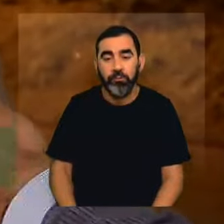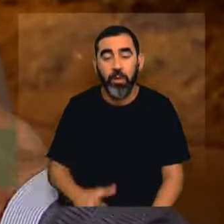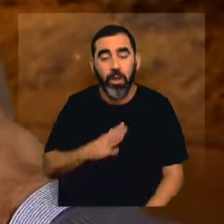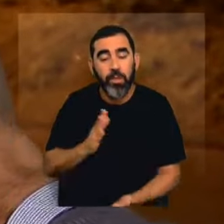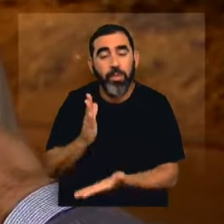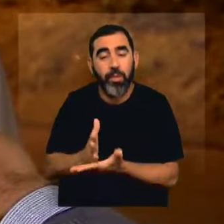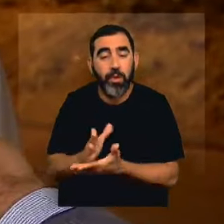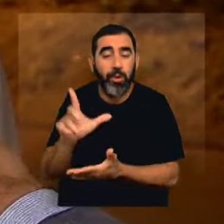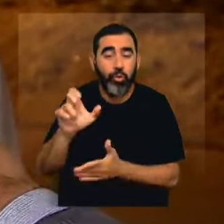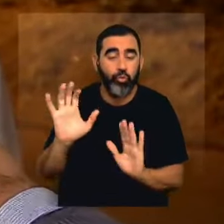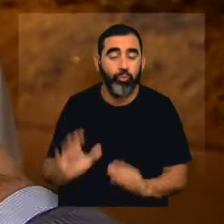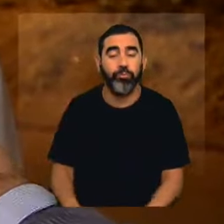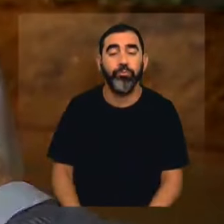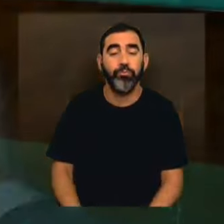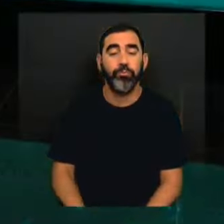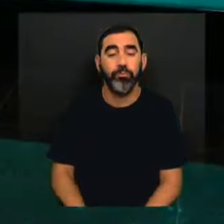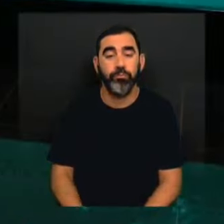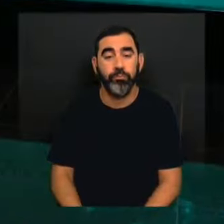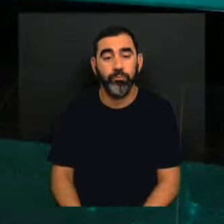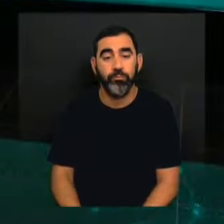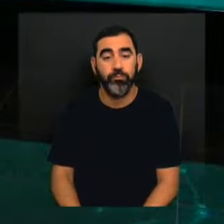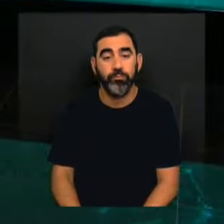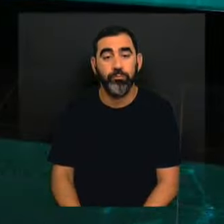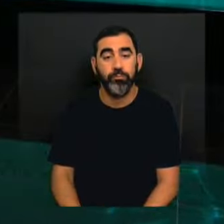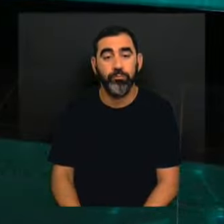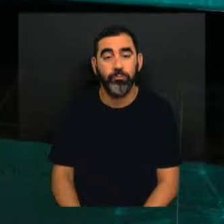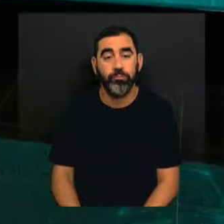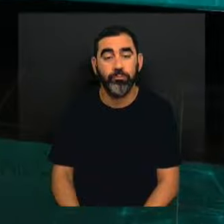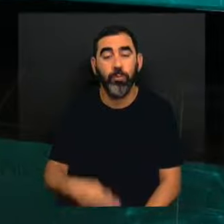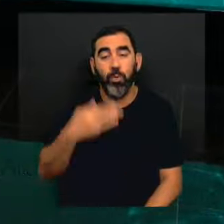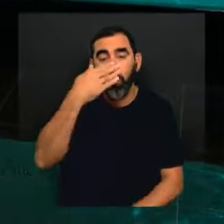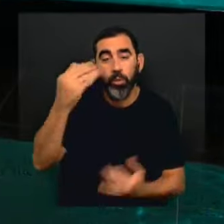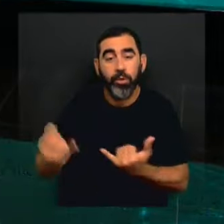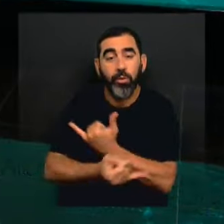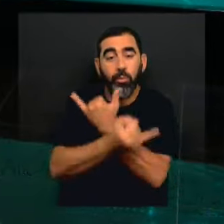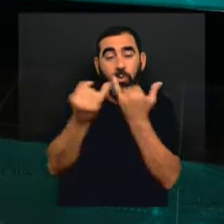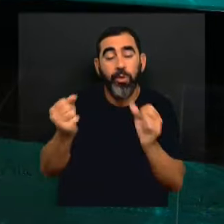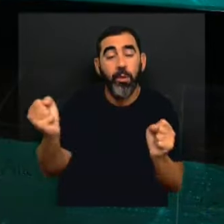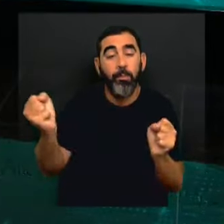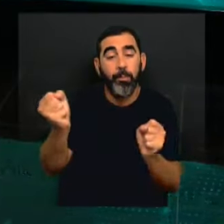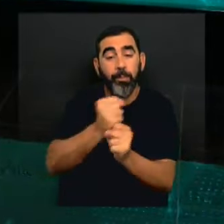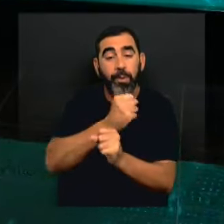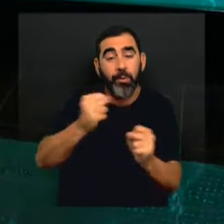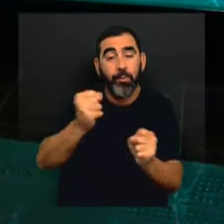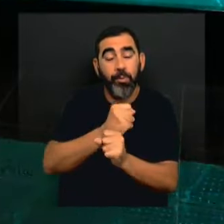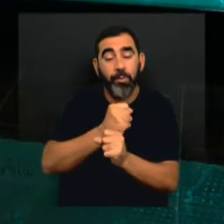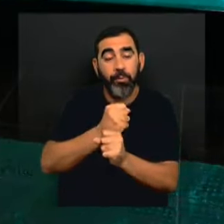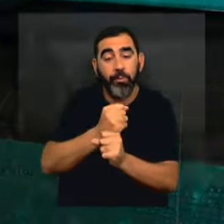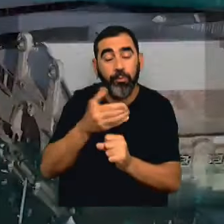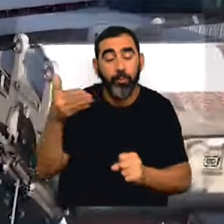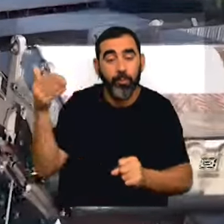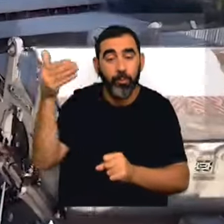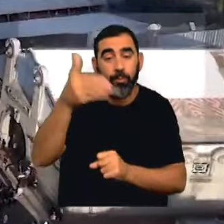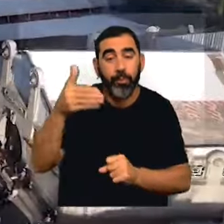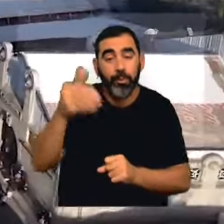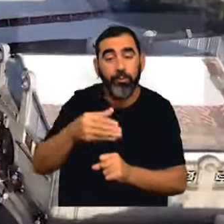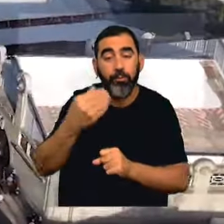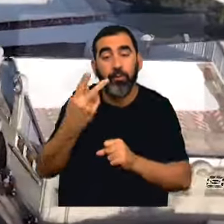su derecho en el último día se entregaron los premios de los que participaron estas